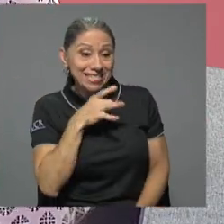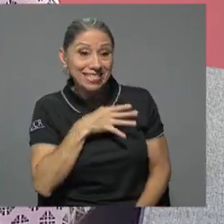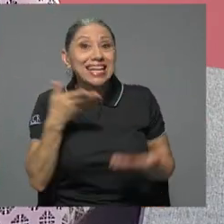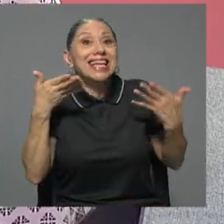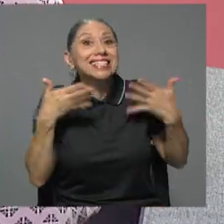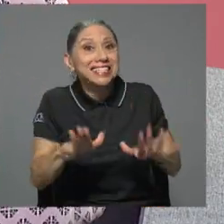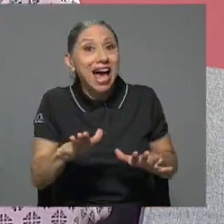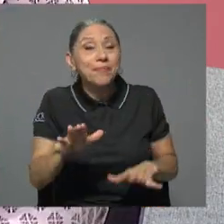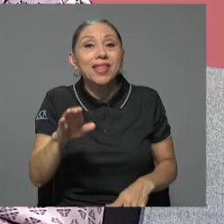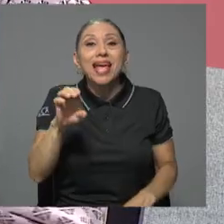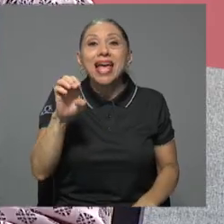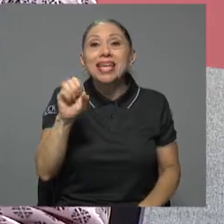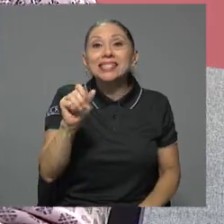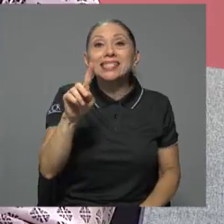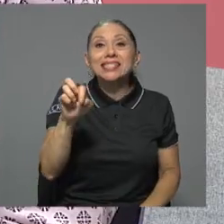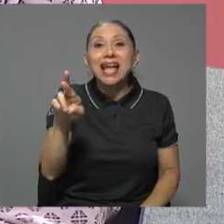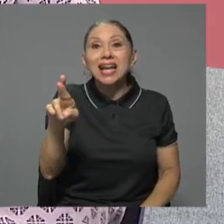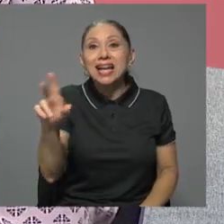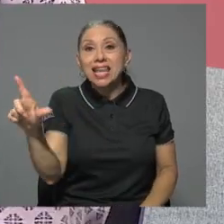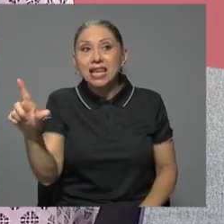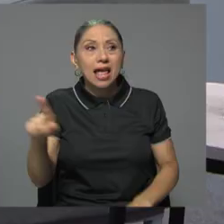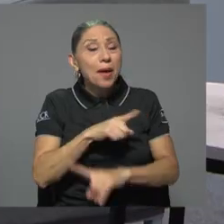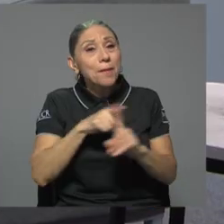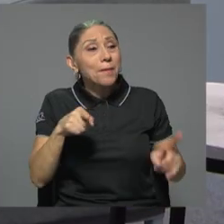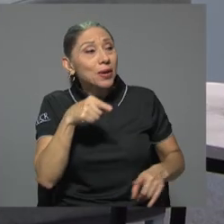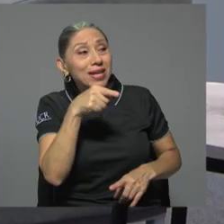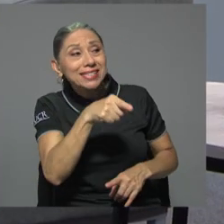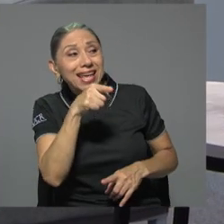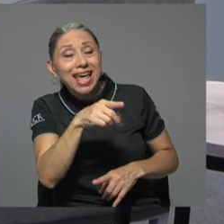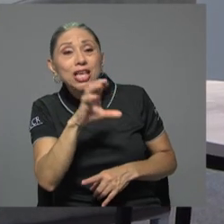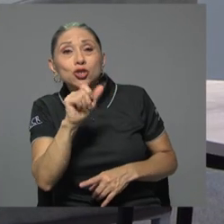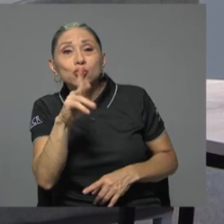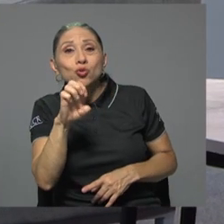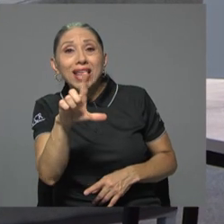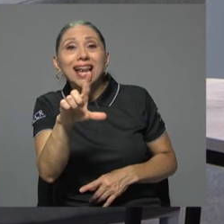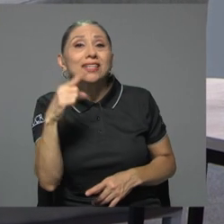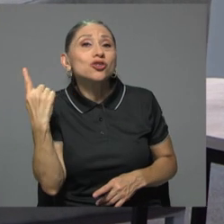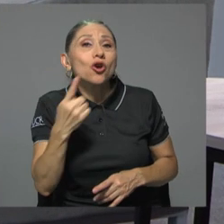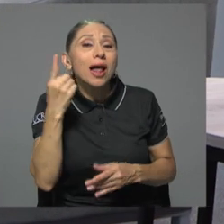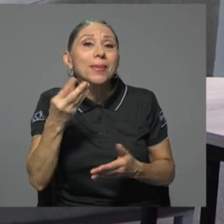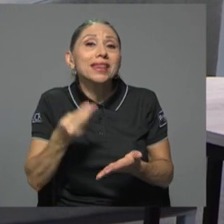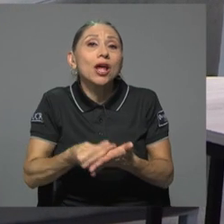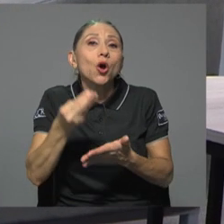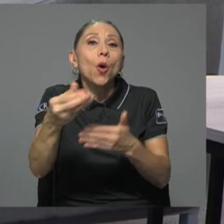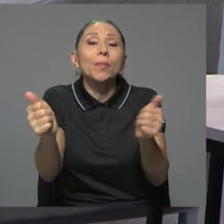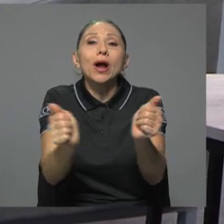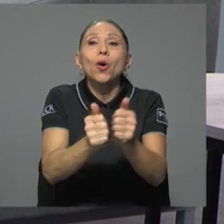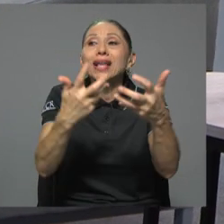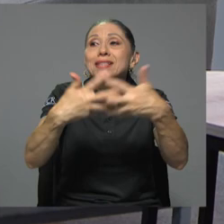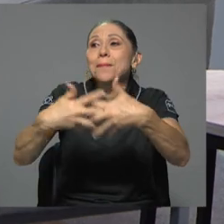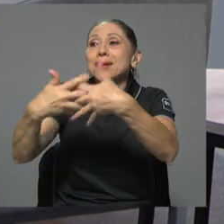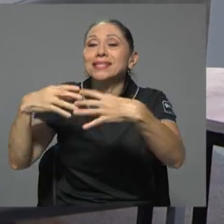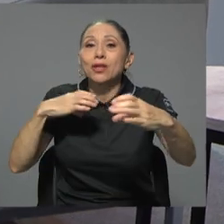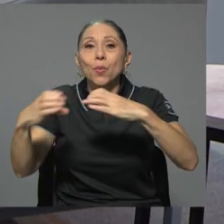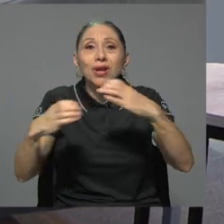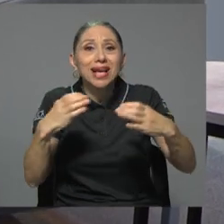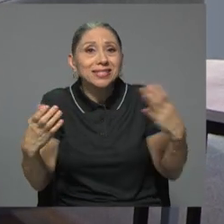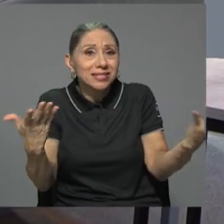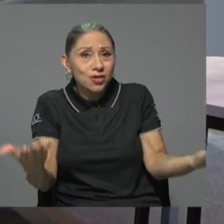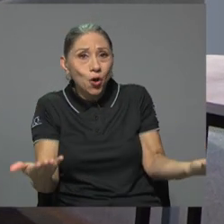ya hizo las pruebas en es porque es tan solo le compra a las operadoras solo solo con las operadoras hace todo bueno pero